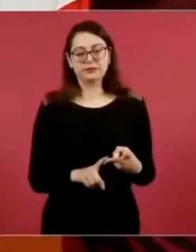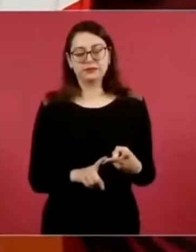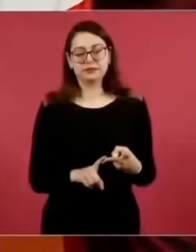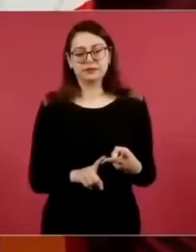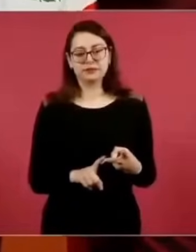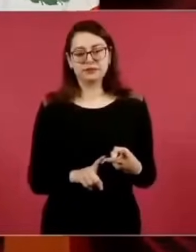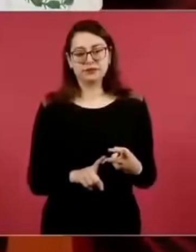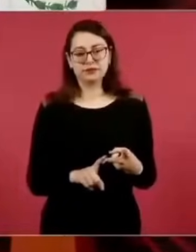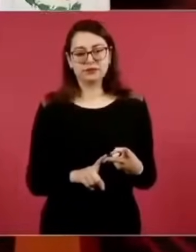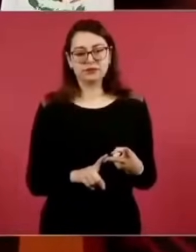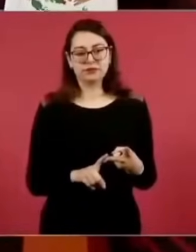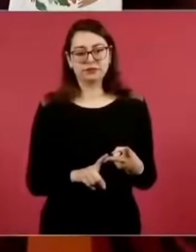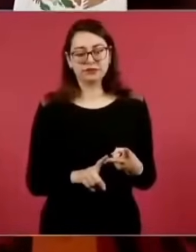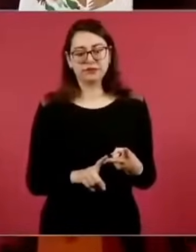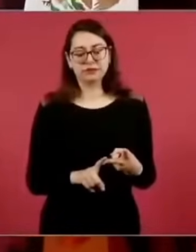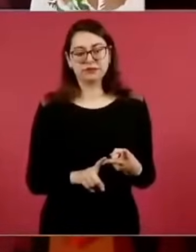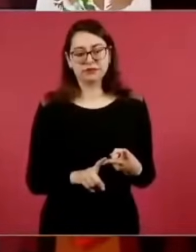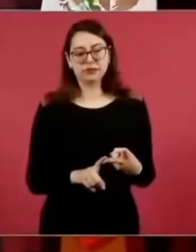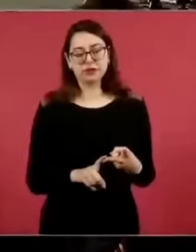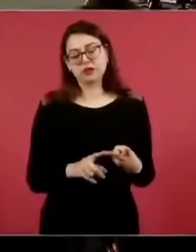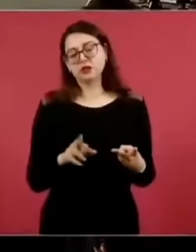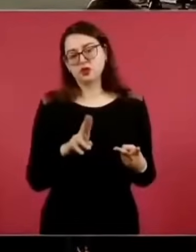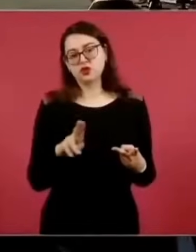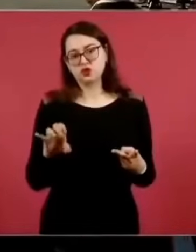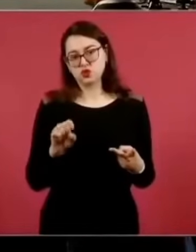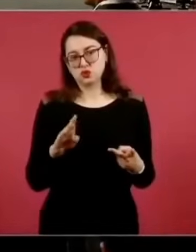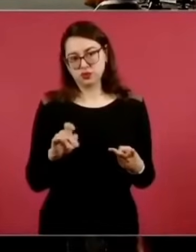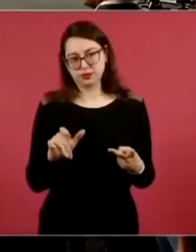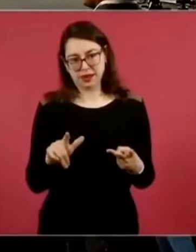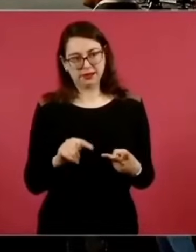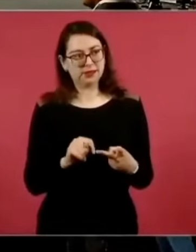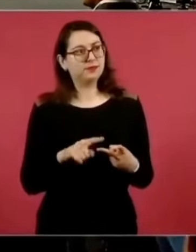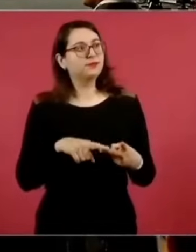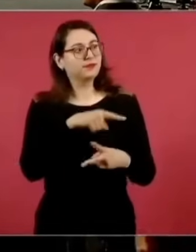y Franklin Delano Roosevelt.